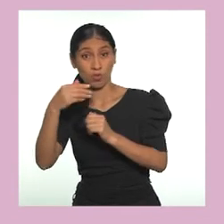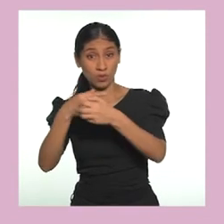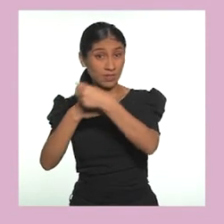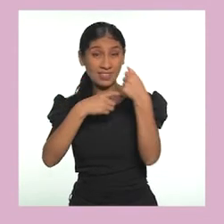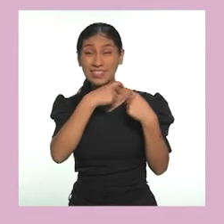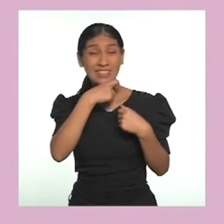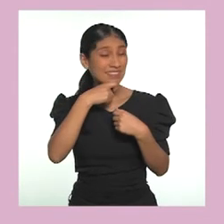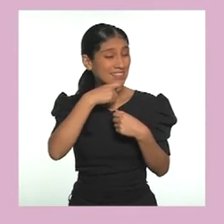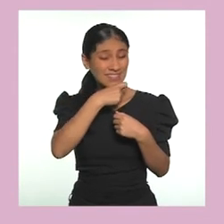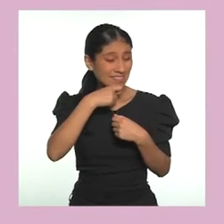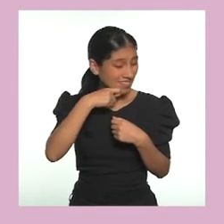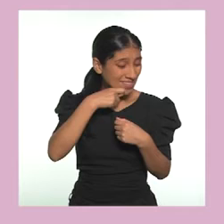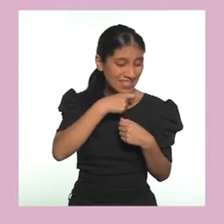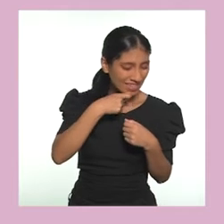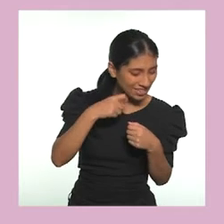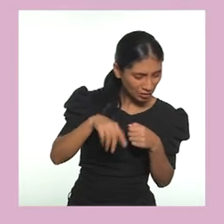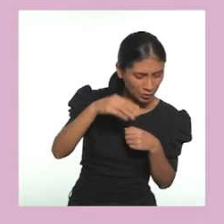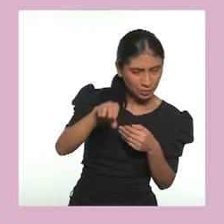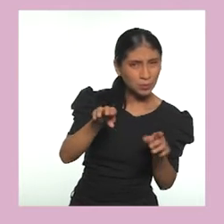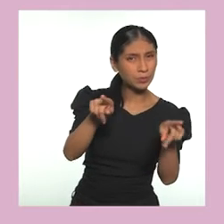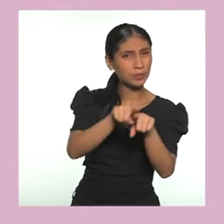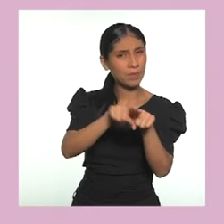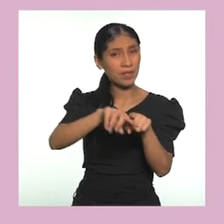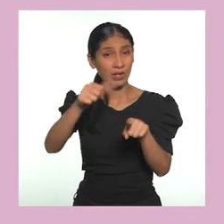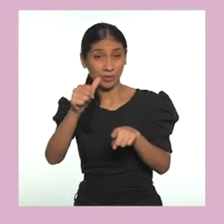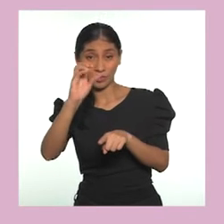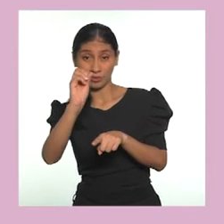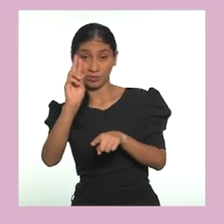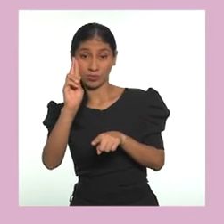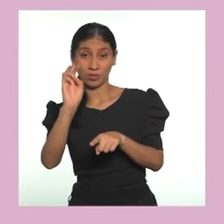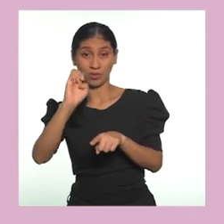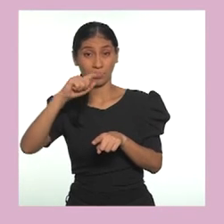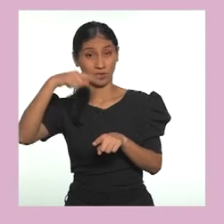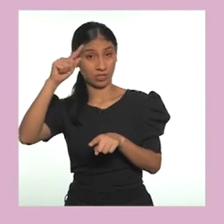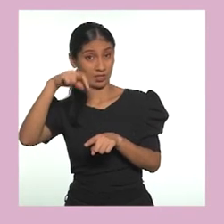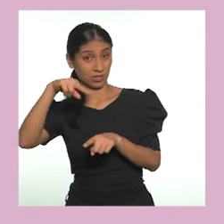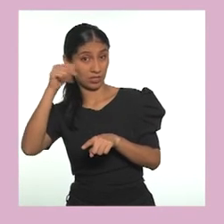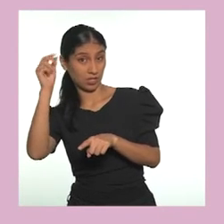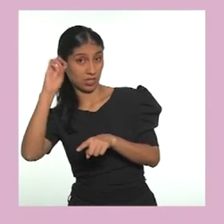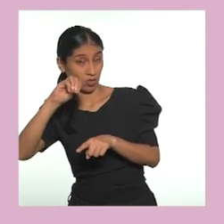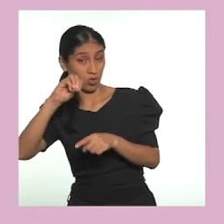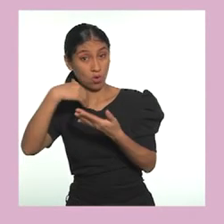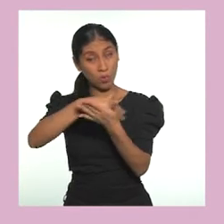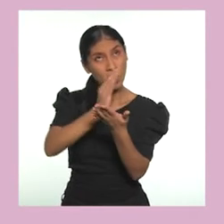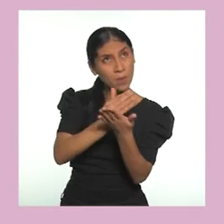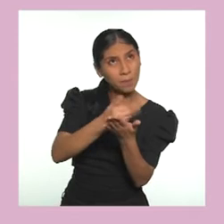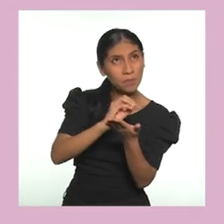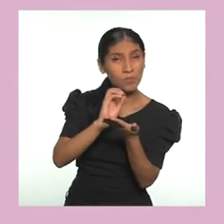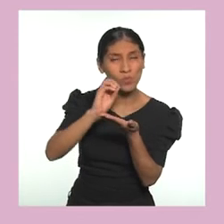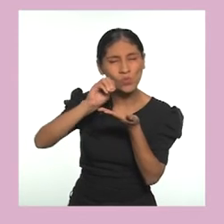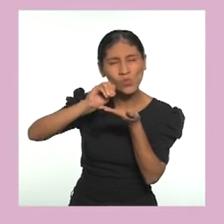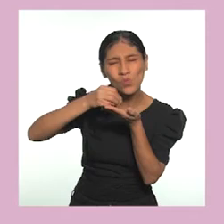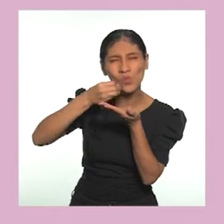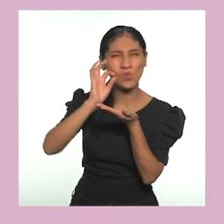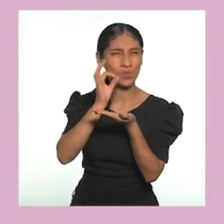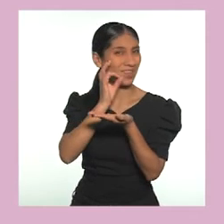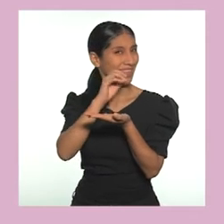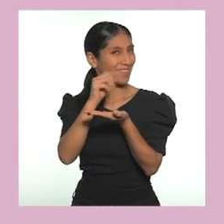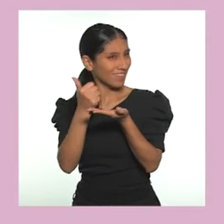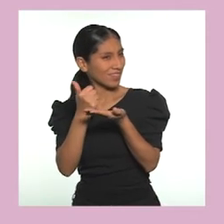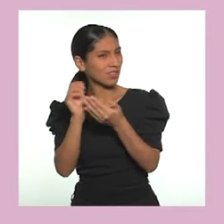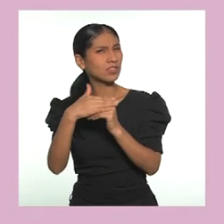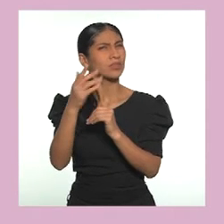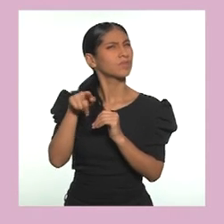secar y el orégano también, que está al costado. Quedan muy ricos secos. ¿Y